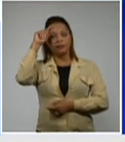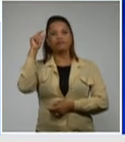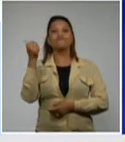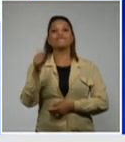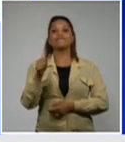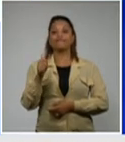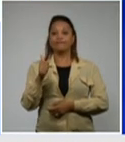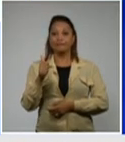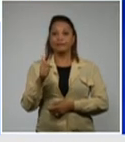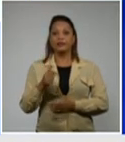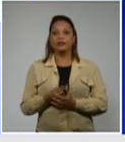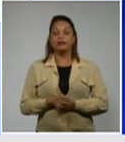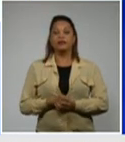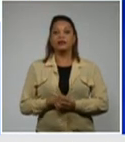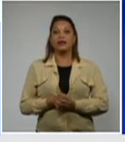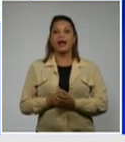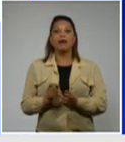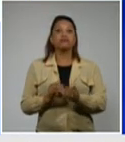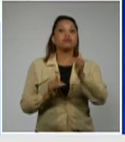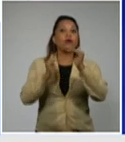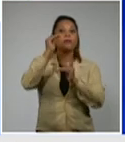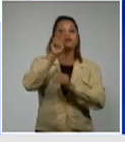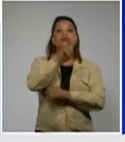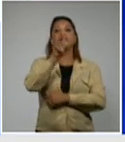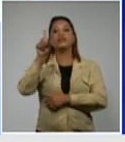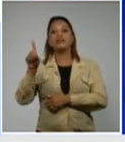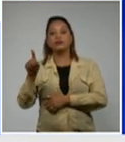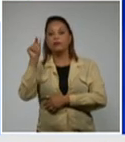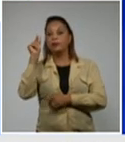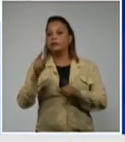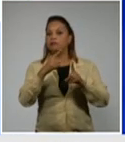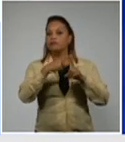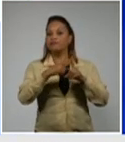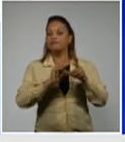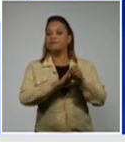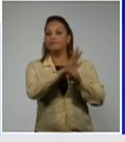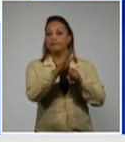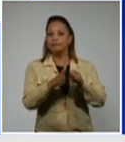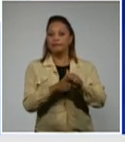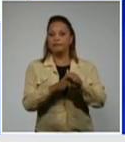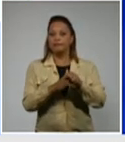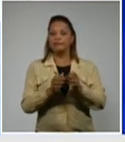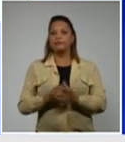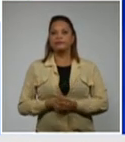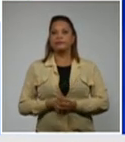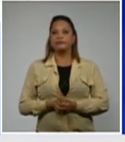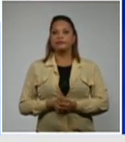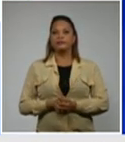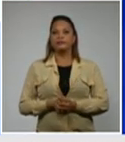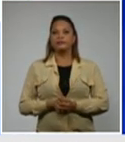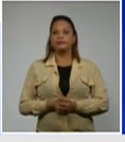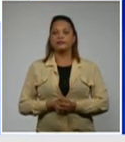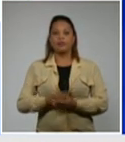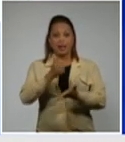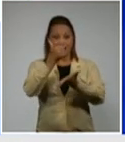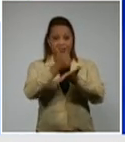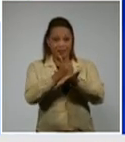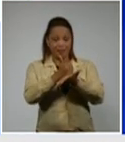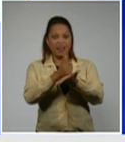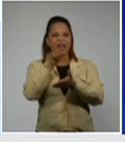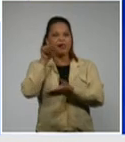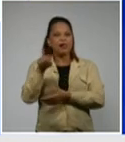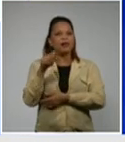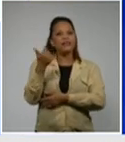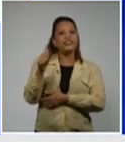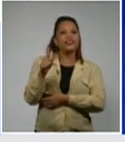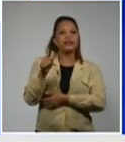incrementa la cifra a 21 casos autóctonos. En Santi Espíritu Cabecera, que es donde está la mayor afectación,